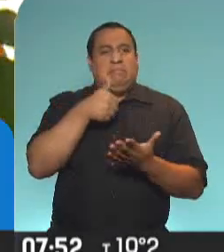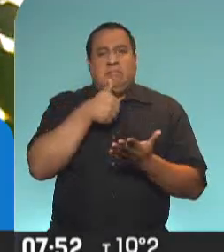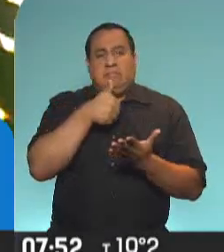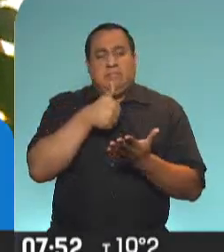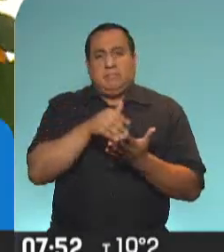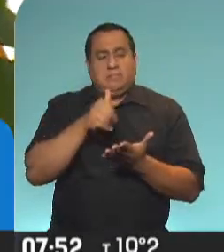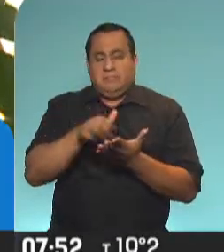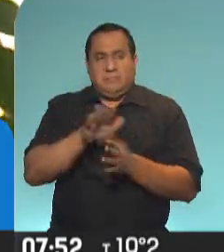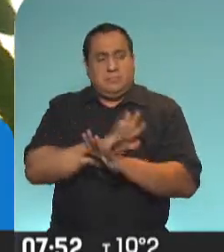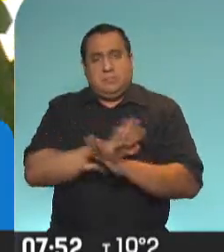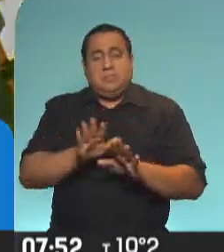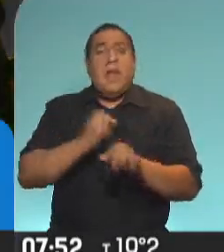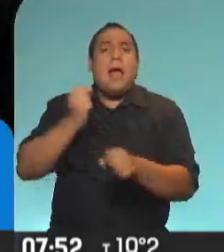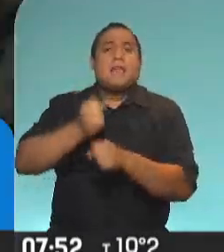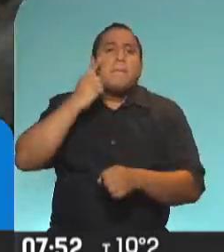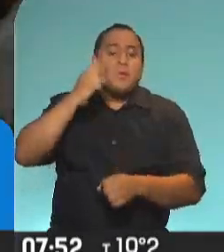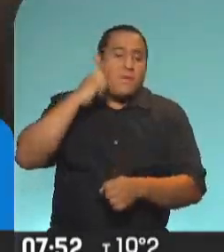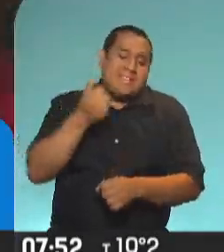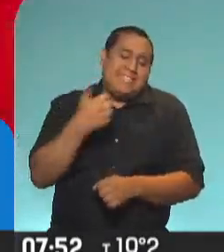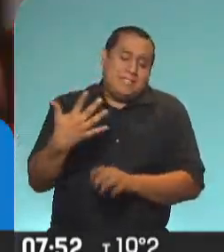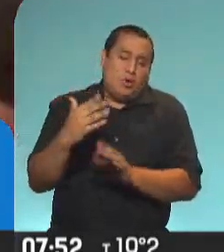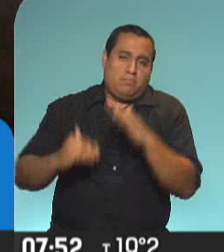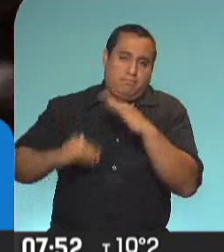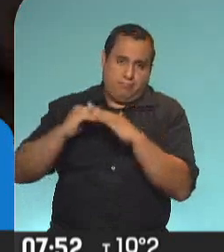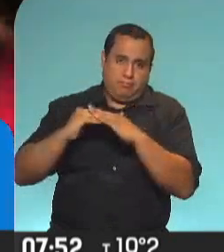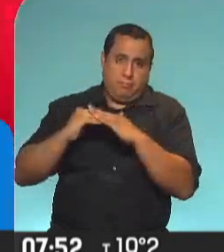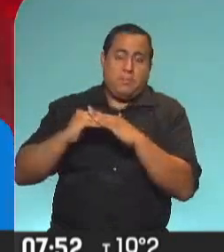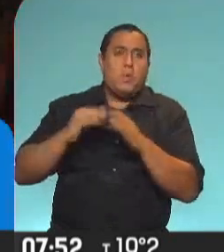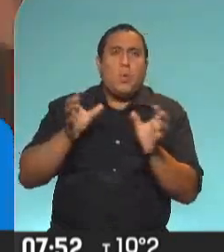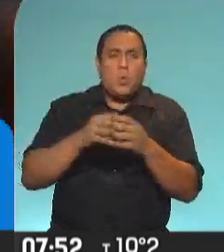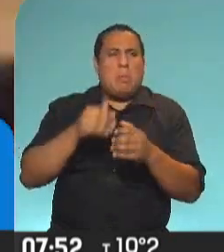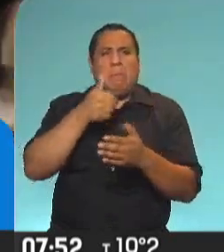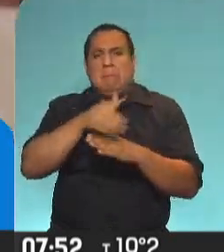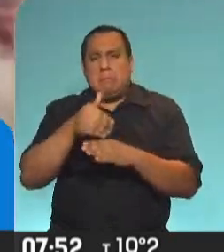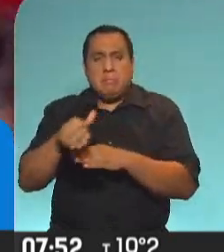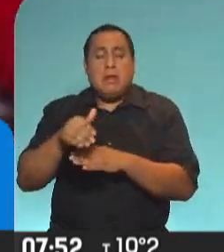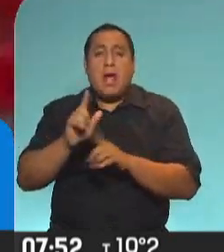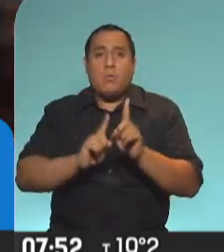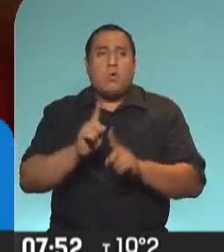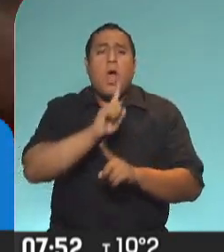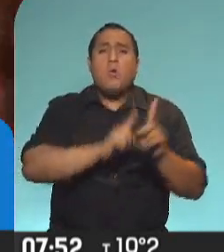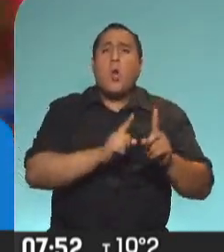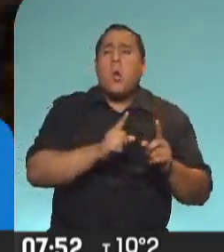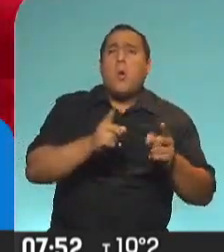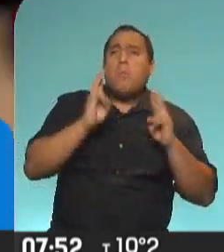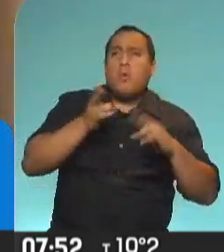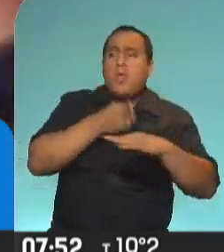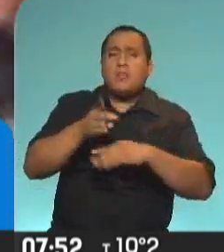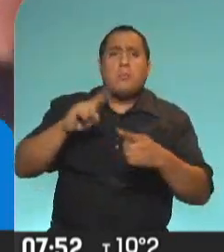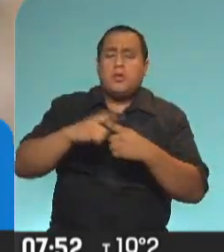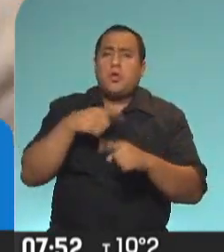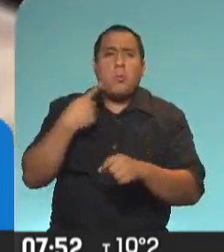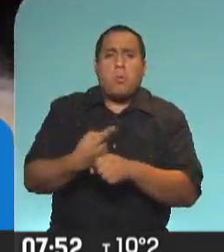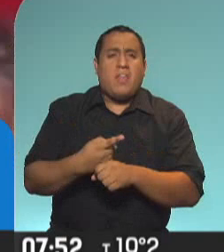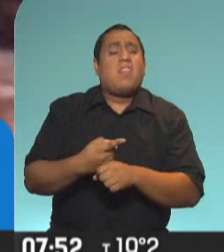al del apartheid hasta 1965, en donde minorías raciales y étnicas tenían prohibido el acceso al poder político y al ejercicio